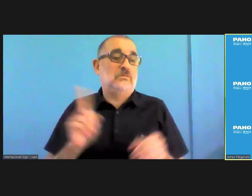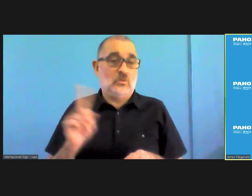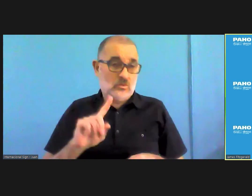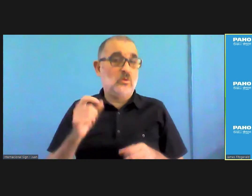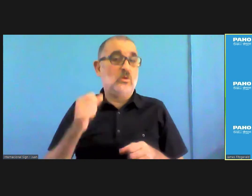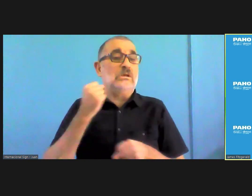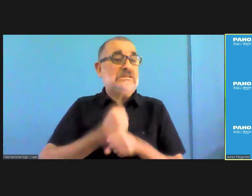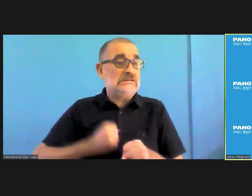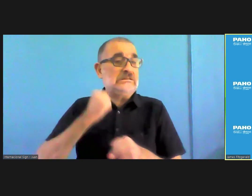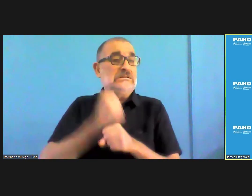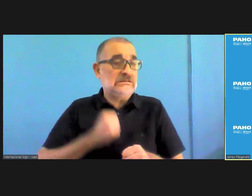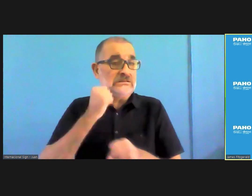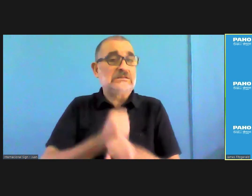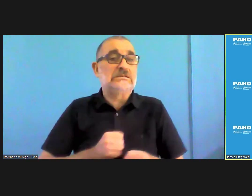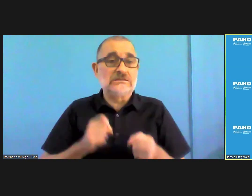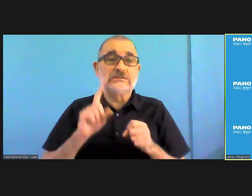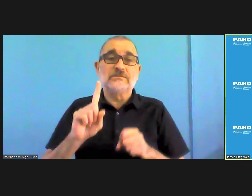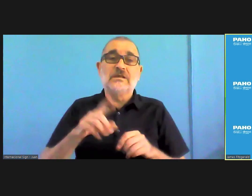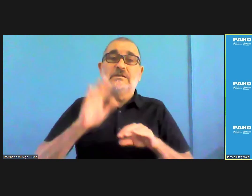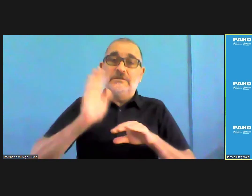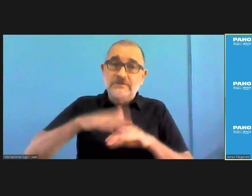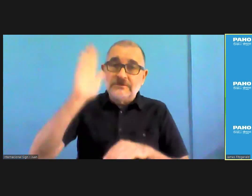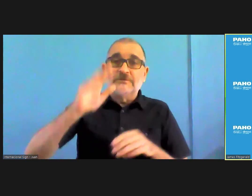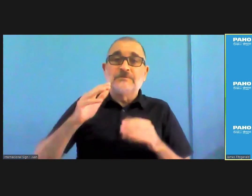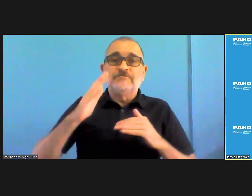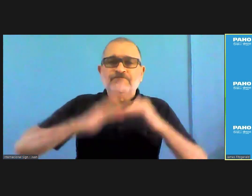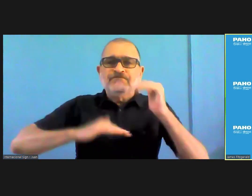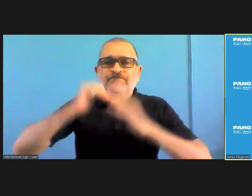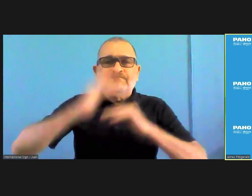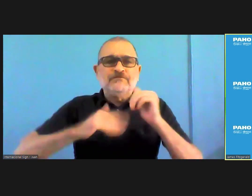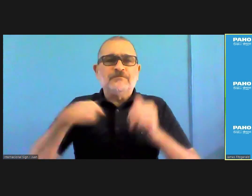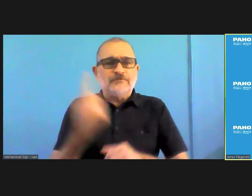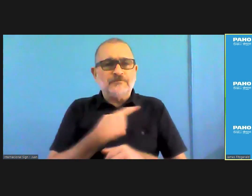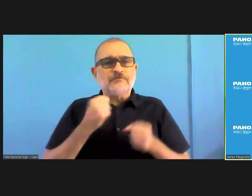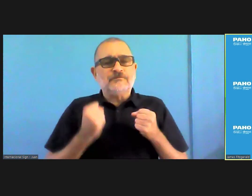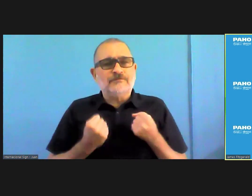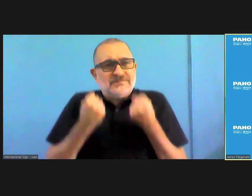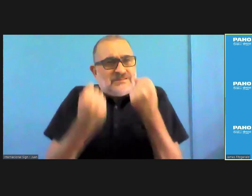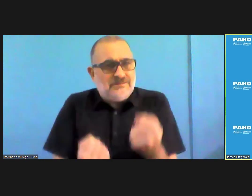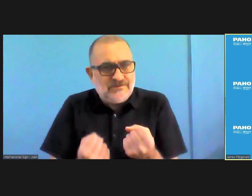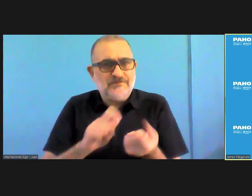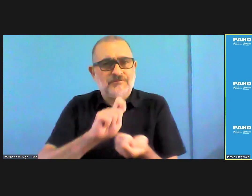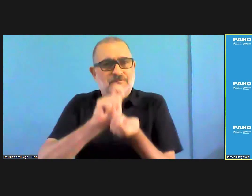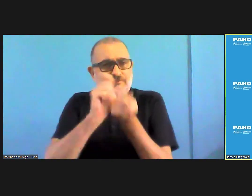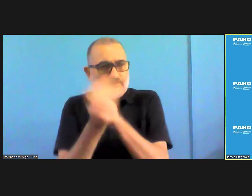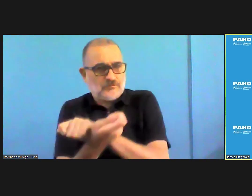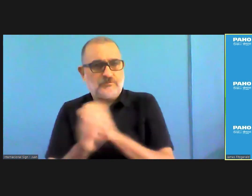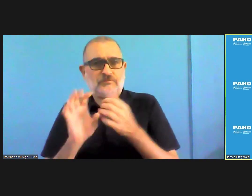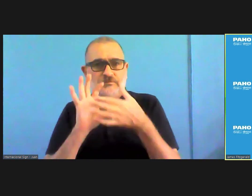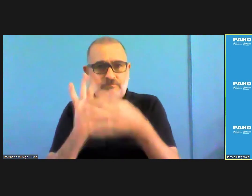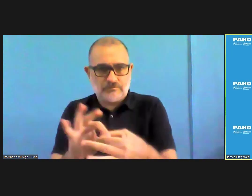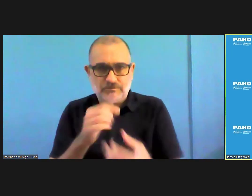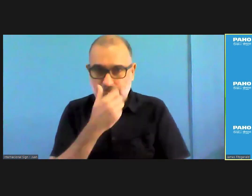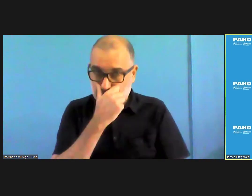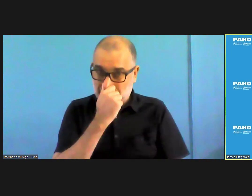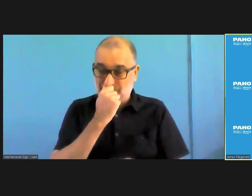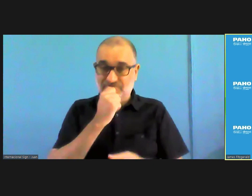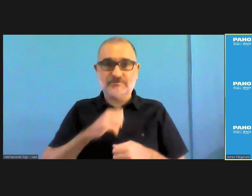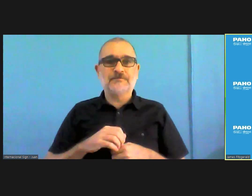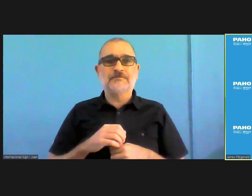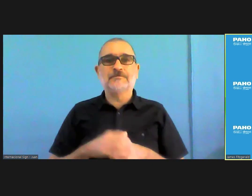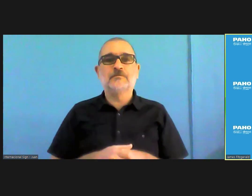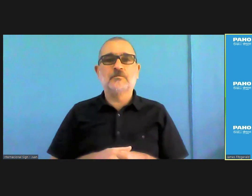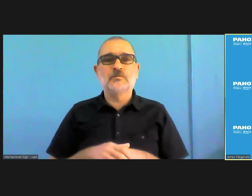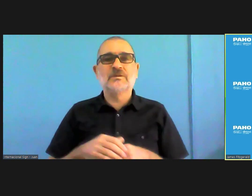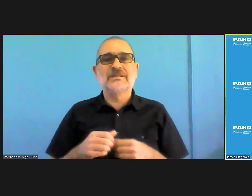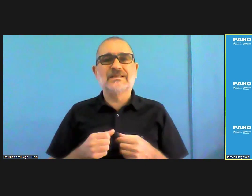construir, que es la salud pública esencial. Toda la sociedad, todo el gobierno hace falta para mejorar la capacidad de salud pública